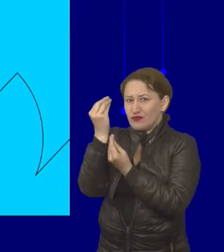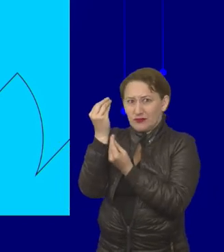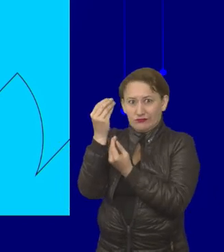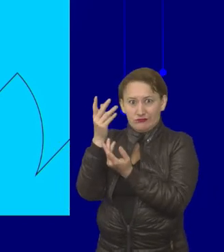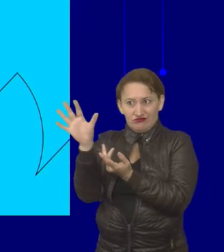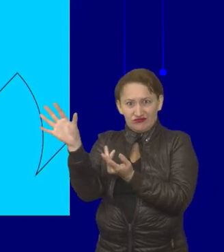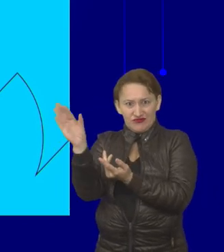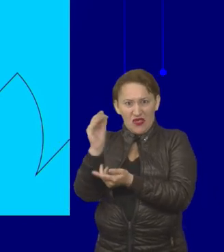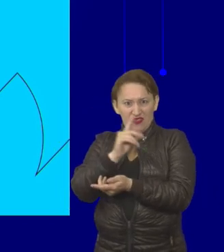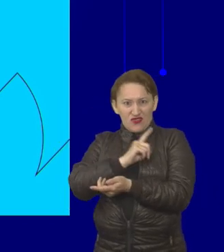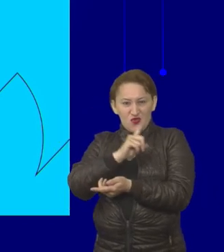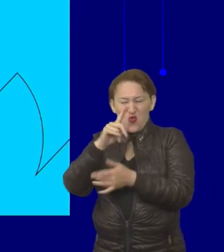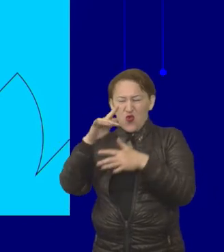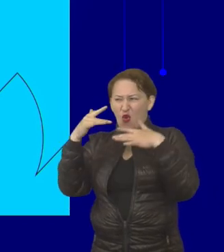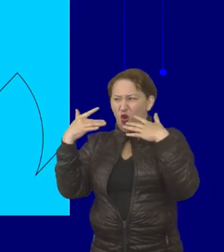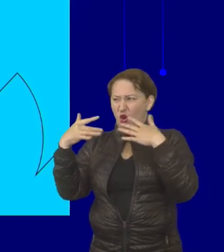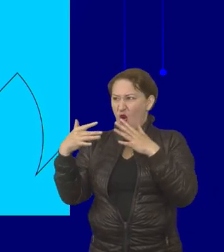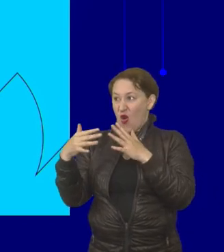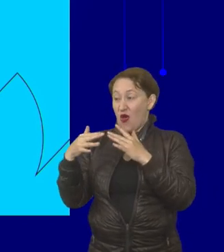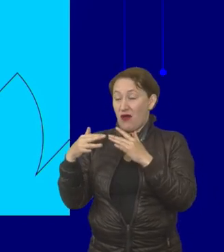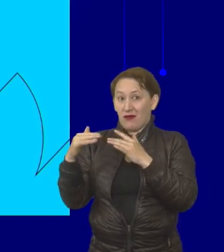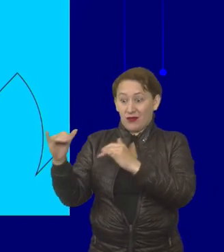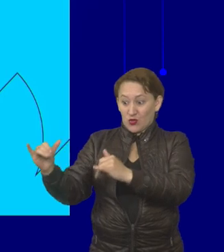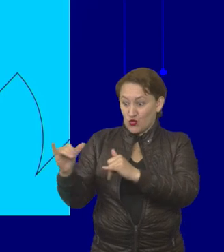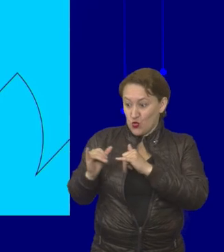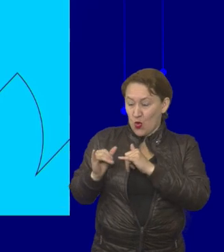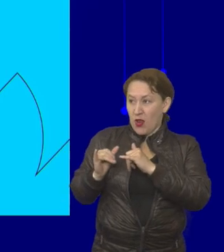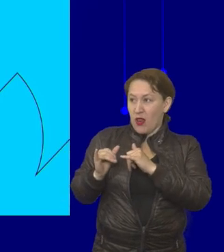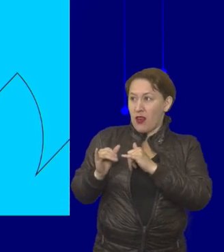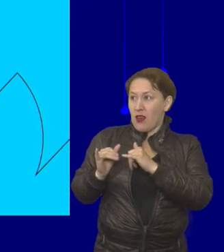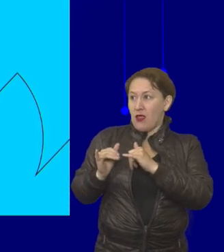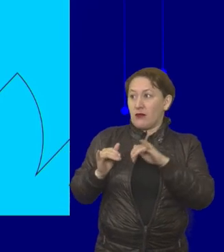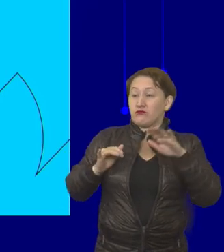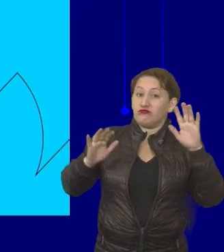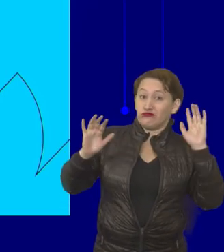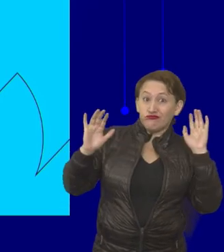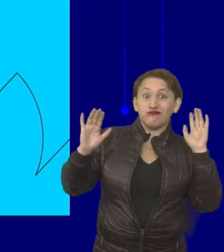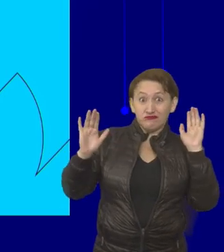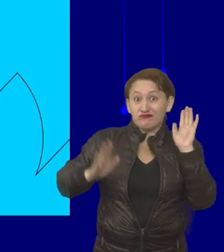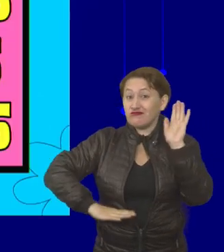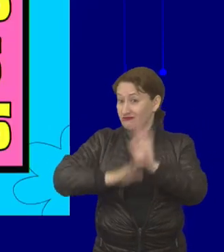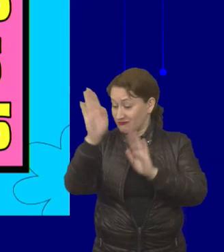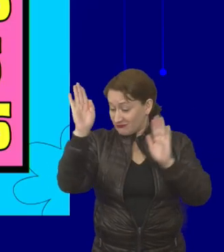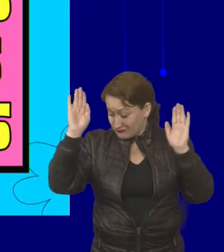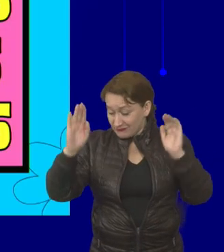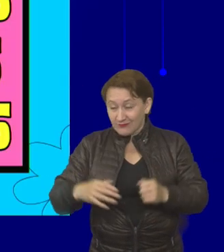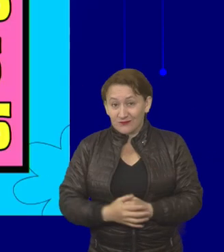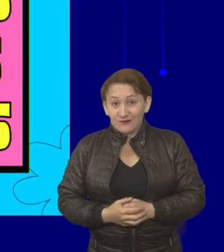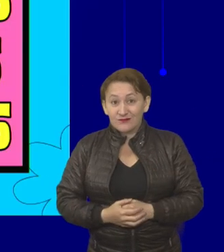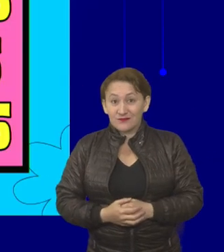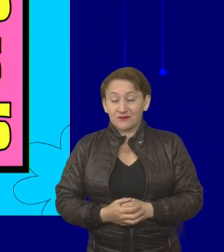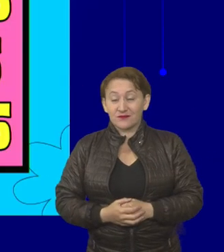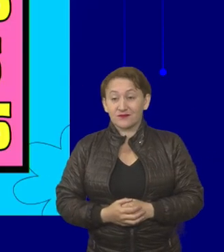los grandes de, que son como tú de Latinoamérica, pues vamos para adelante.